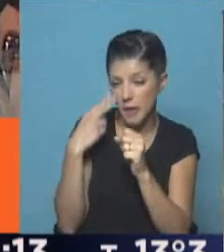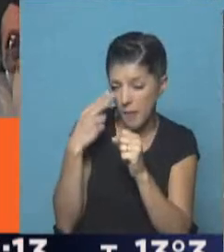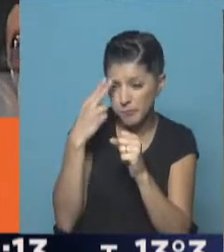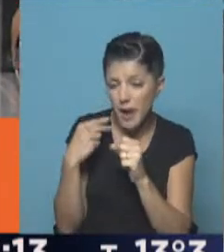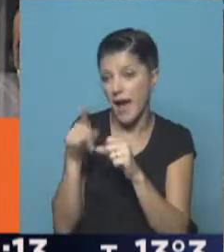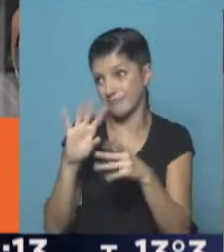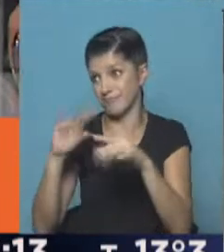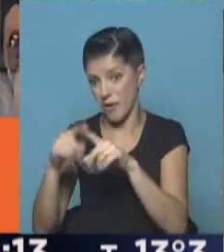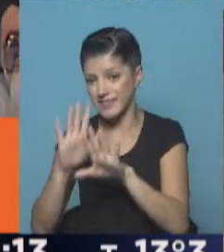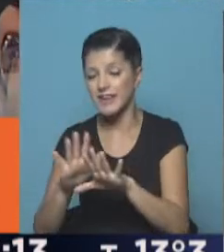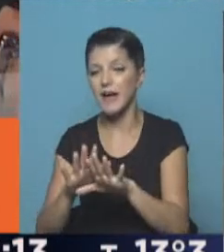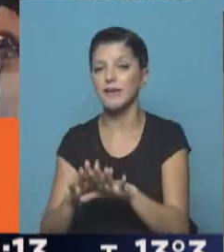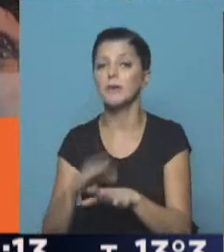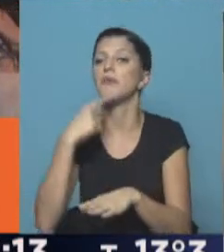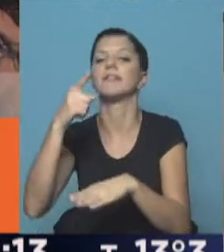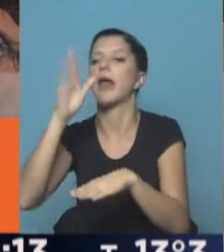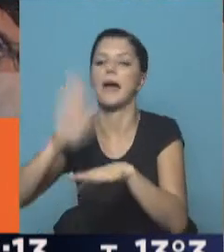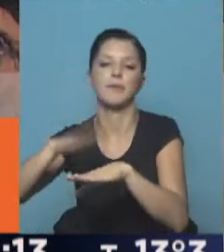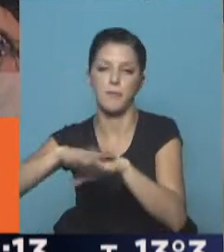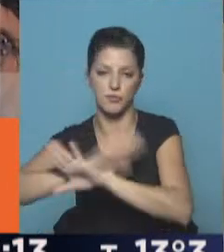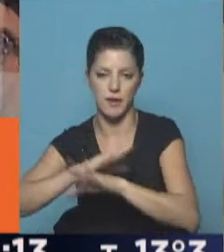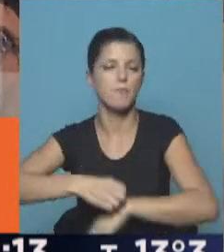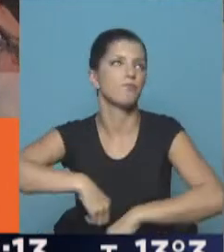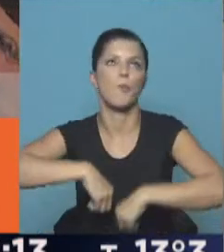de la política, y entonces se le puede echar la culpa a lo que fuera.